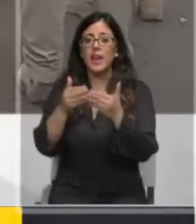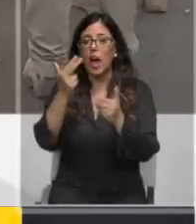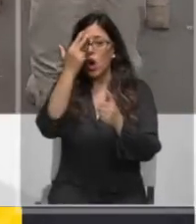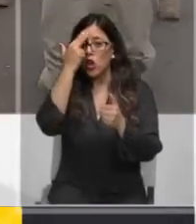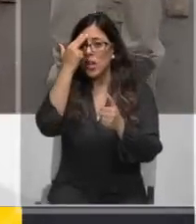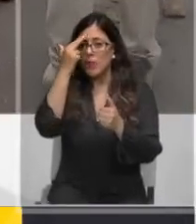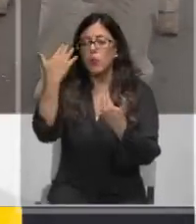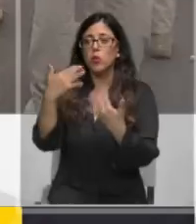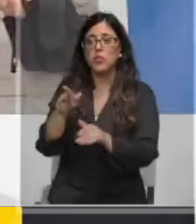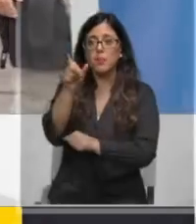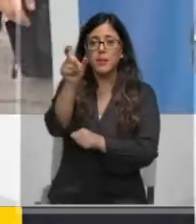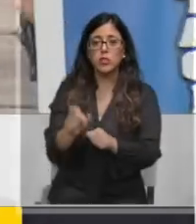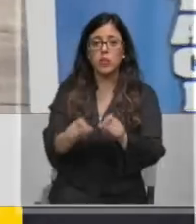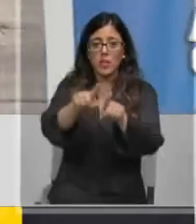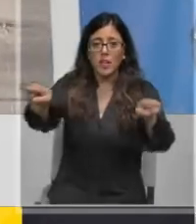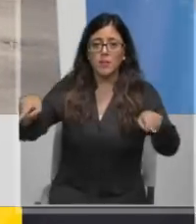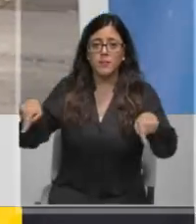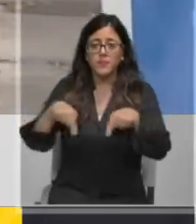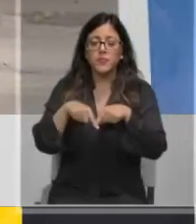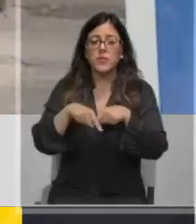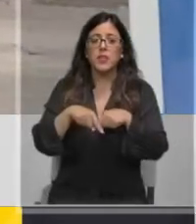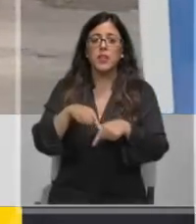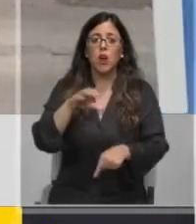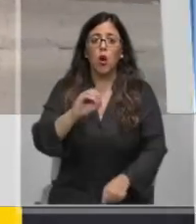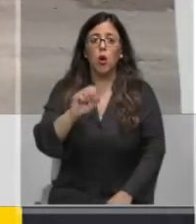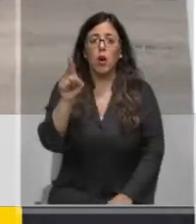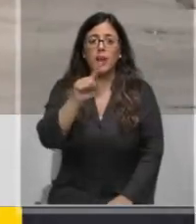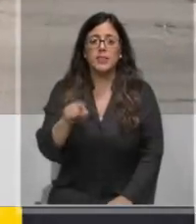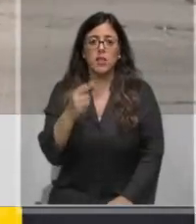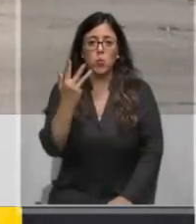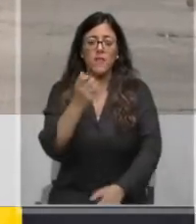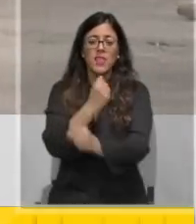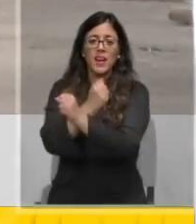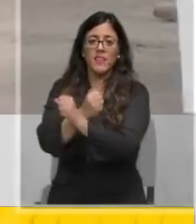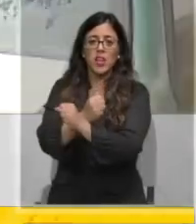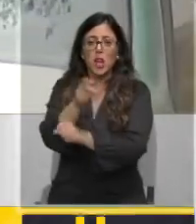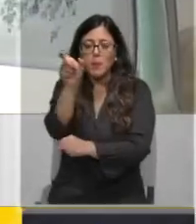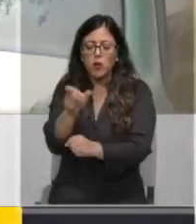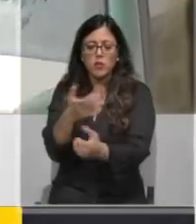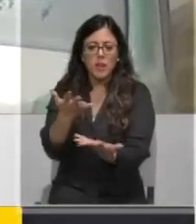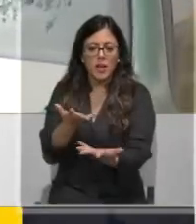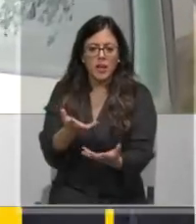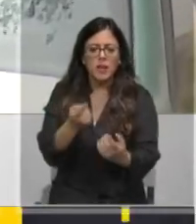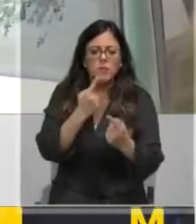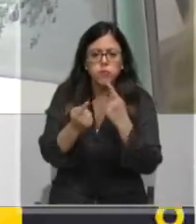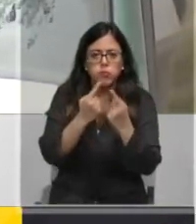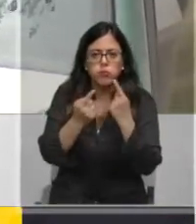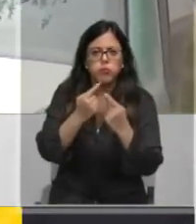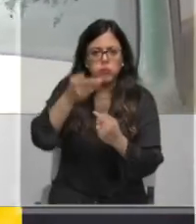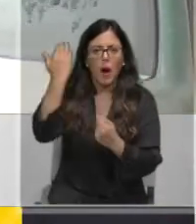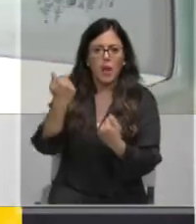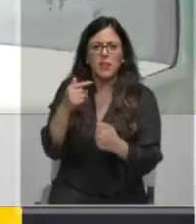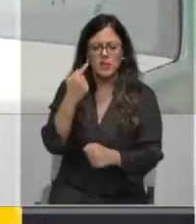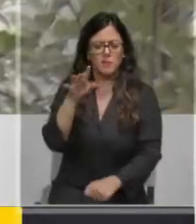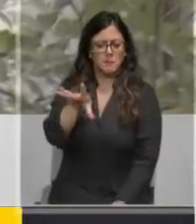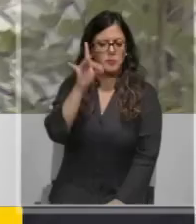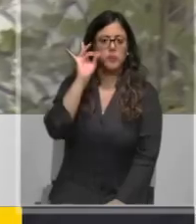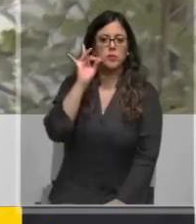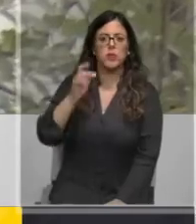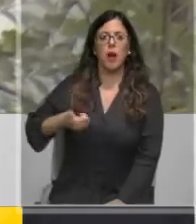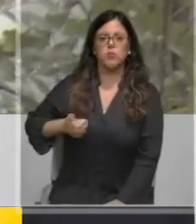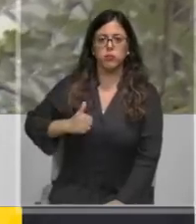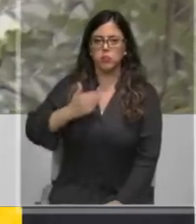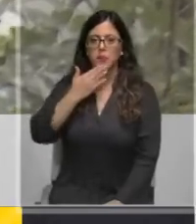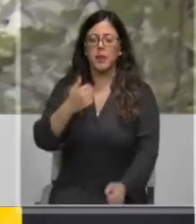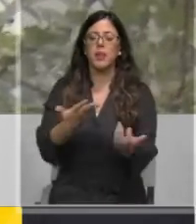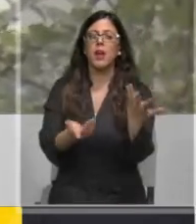os9 de carabineros y es un sujeto que ya había sido interrogado y que estaba identificado por parte de la policía y de la